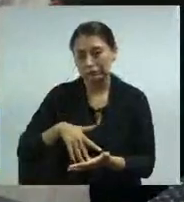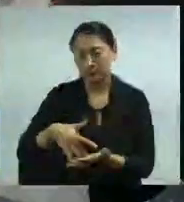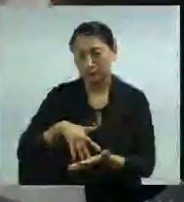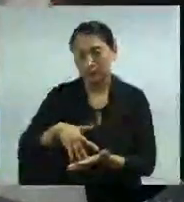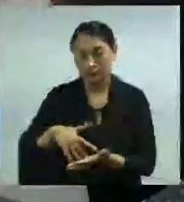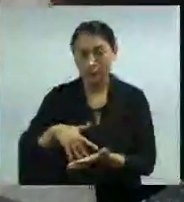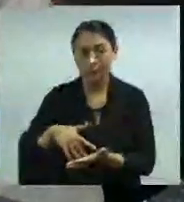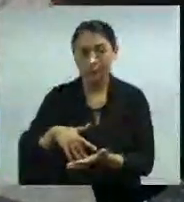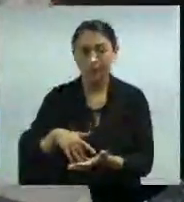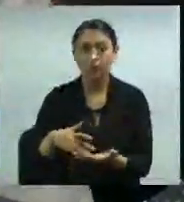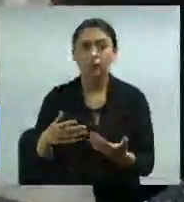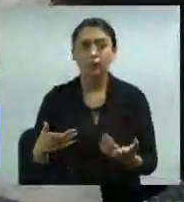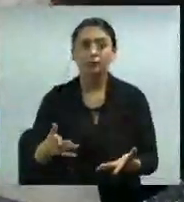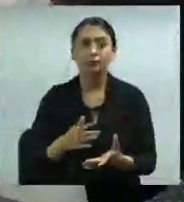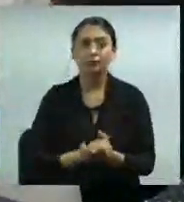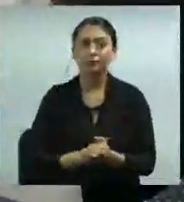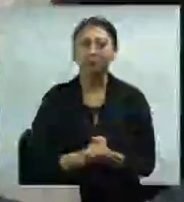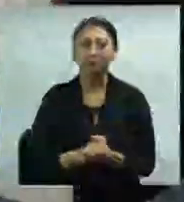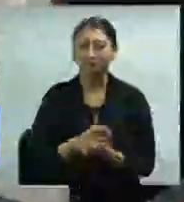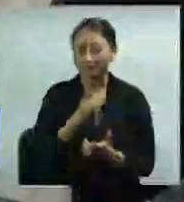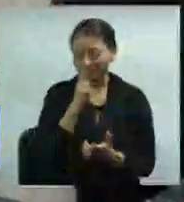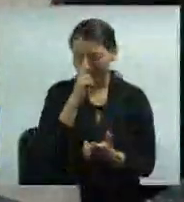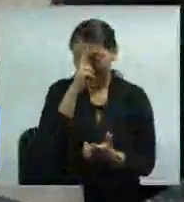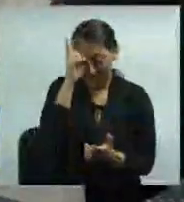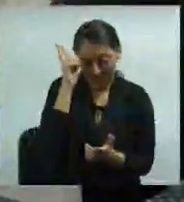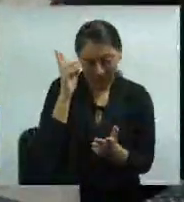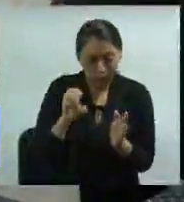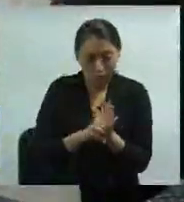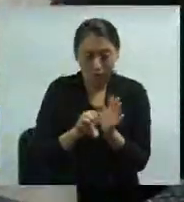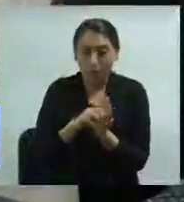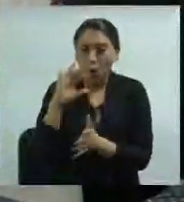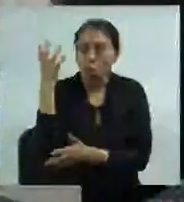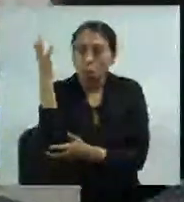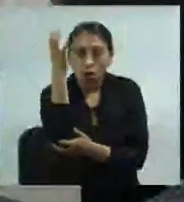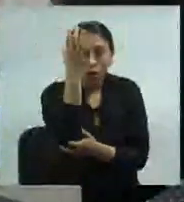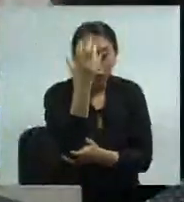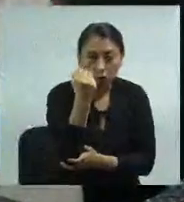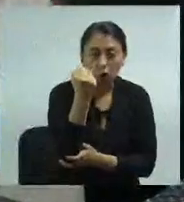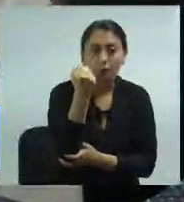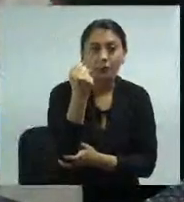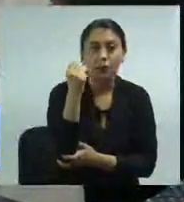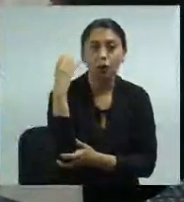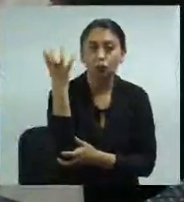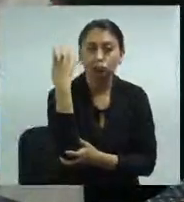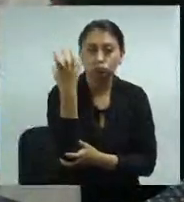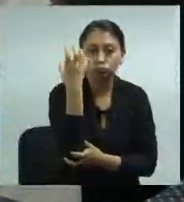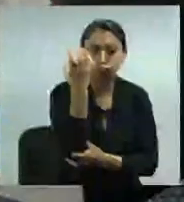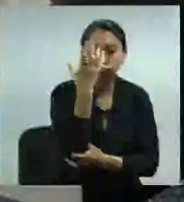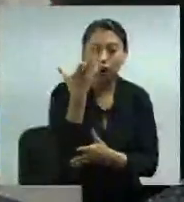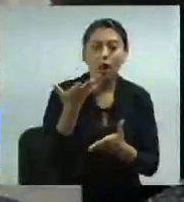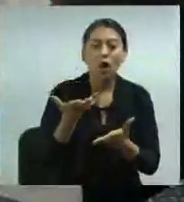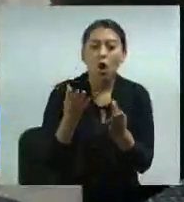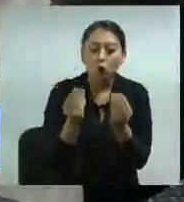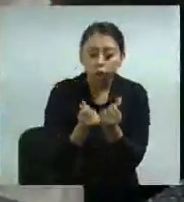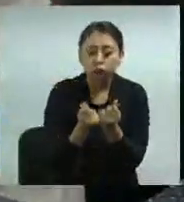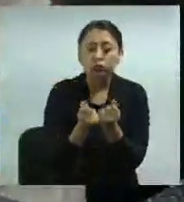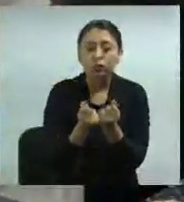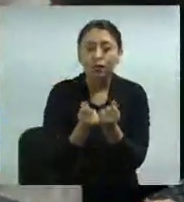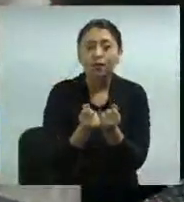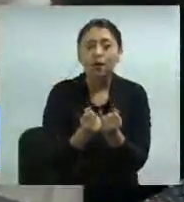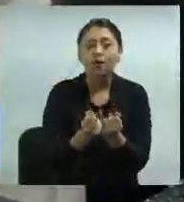Son, póngale, es ridículo, digamos, un helicóptero que esté, digamos, apagando fuegos, eso es ridículo